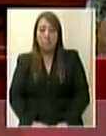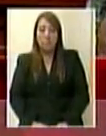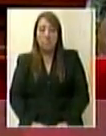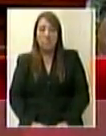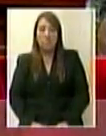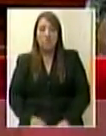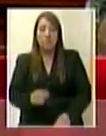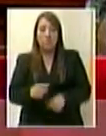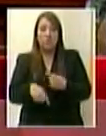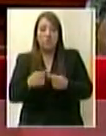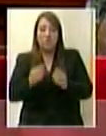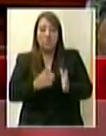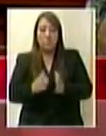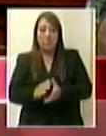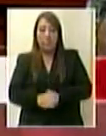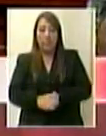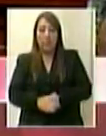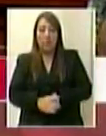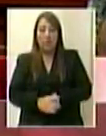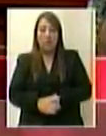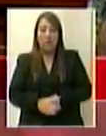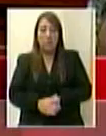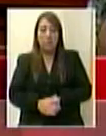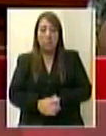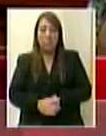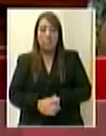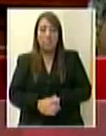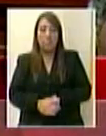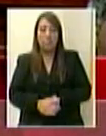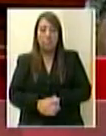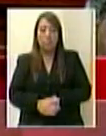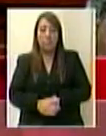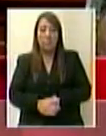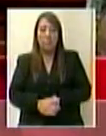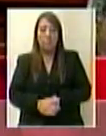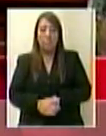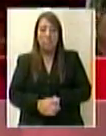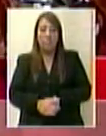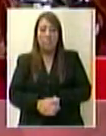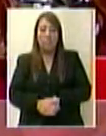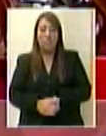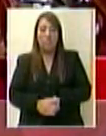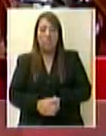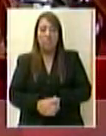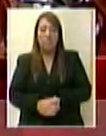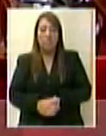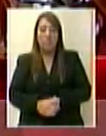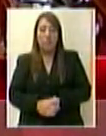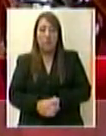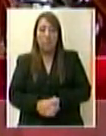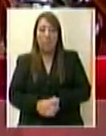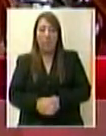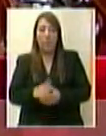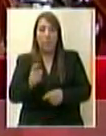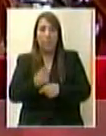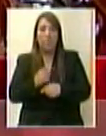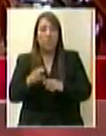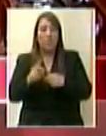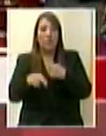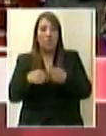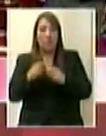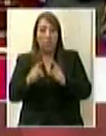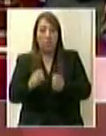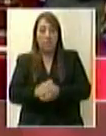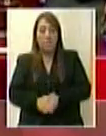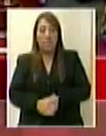renovación planteada Eso es todo gracias tiene un minuto para formular una pregunta